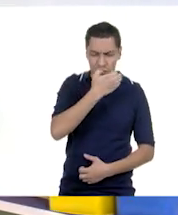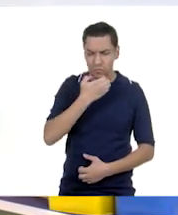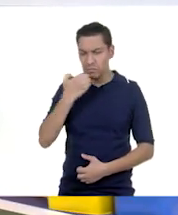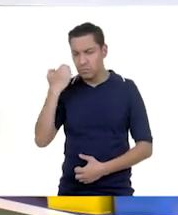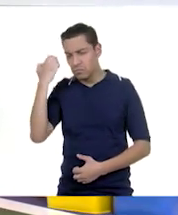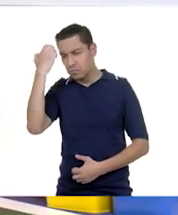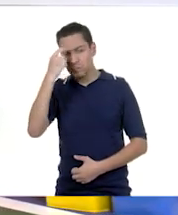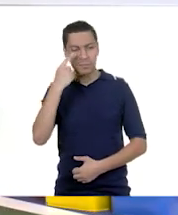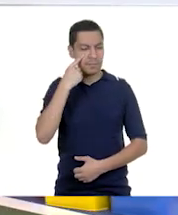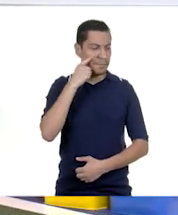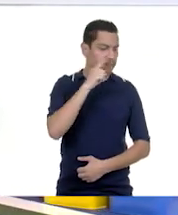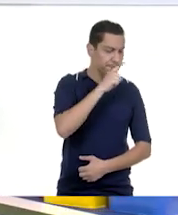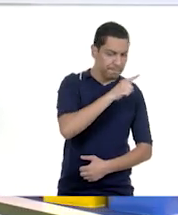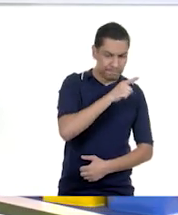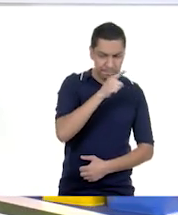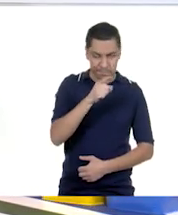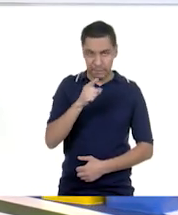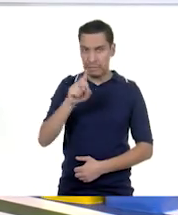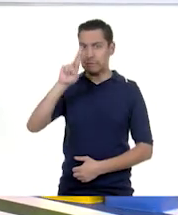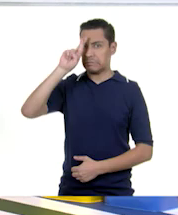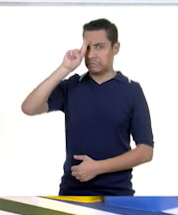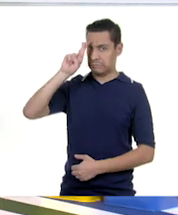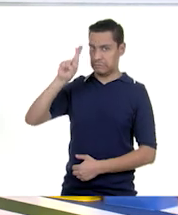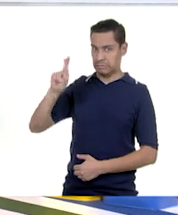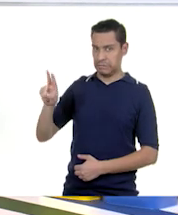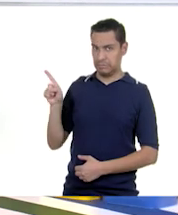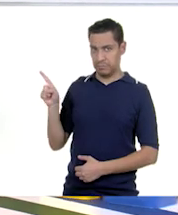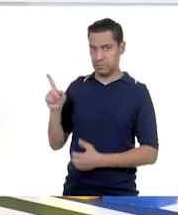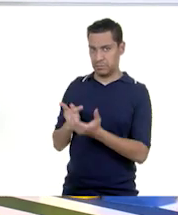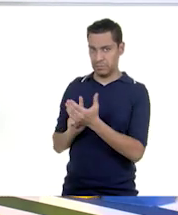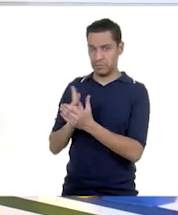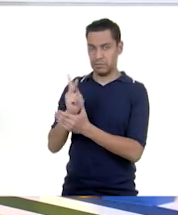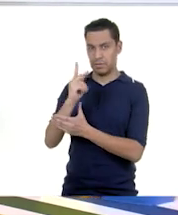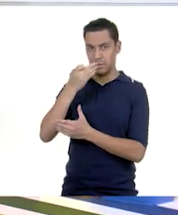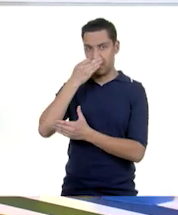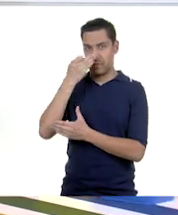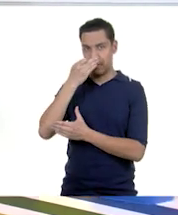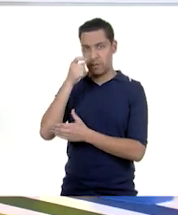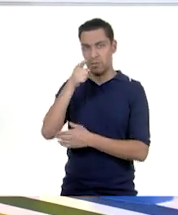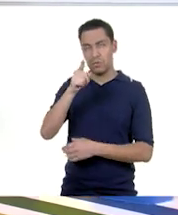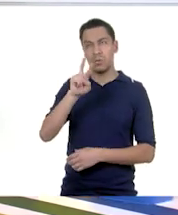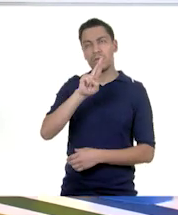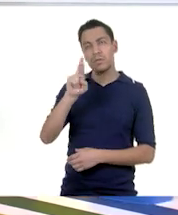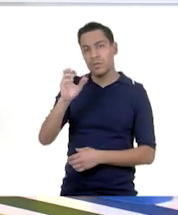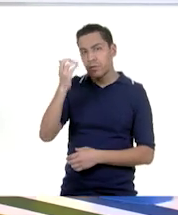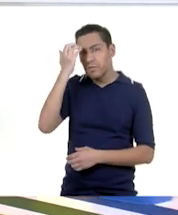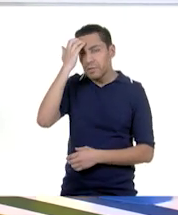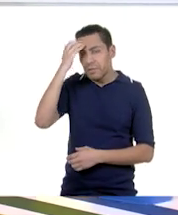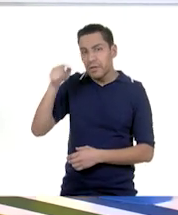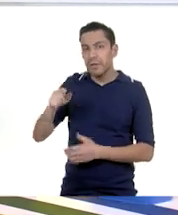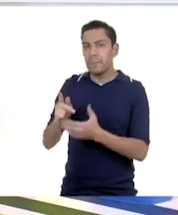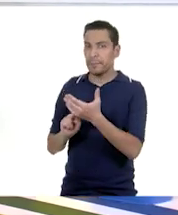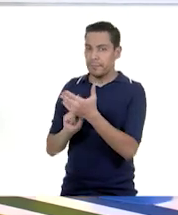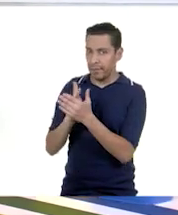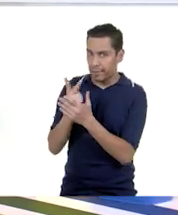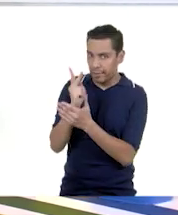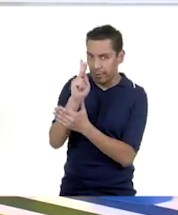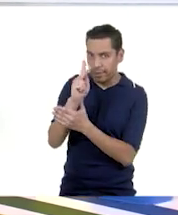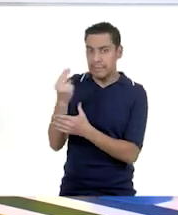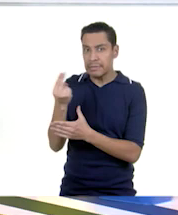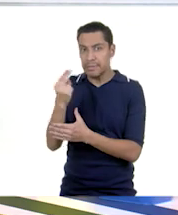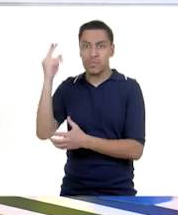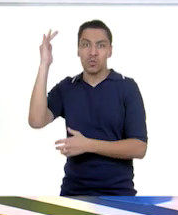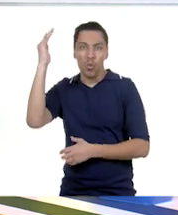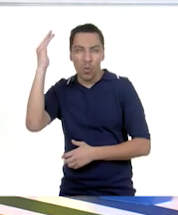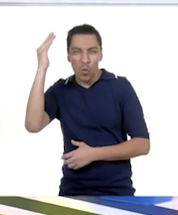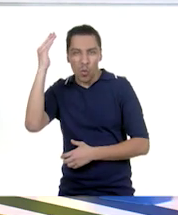muy atentos y respetarlos porque son muy importantes. Muy bien. Y de esa forma van a poder reconocer qué tipo de planta es, que si necesita